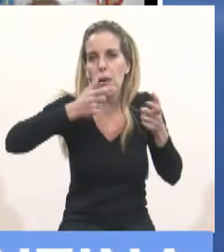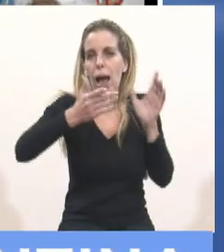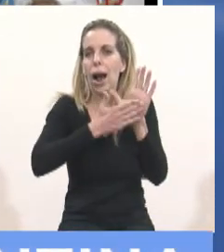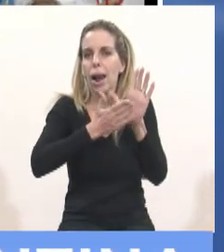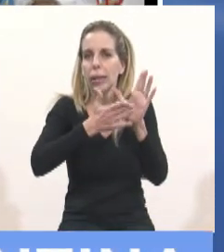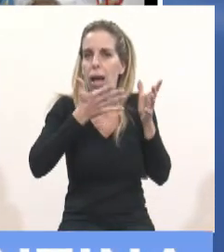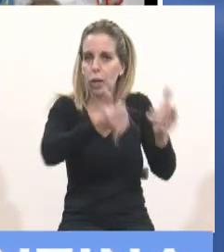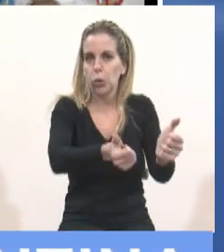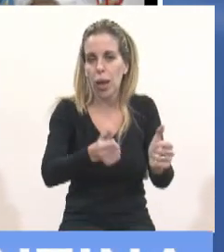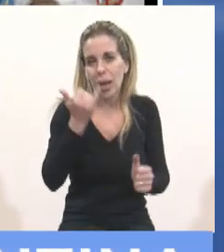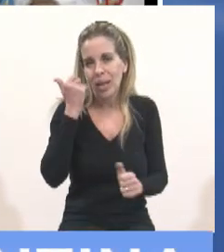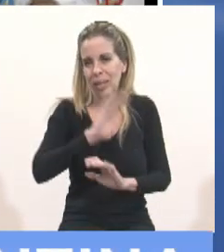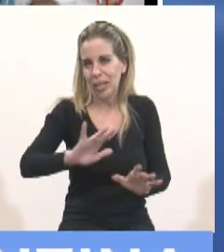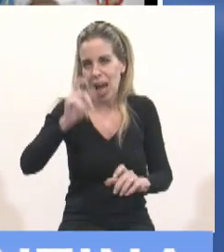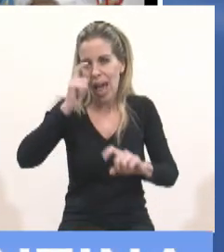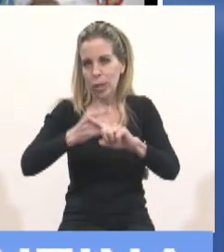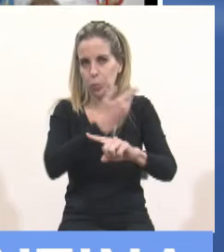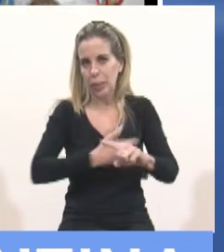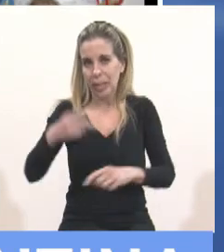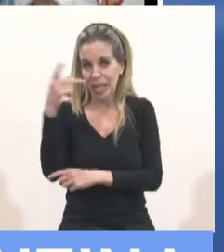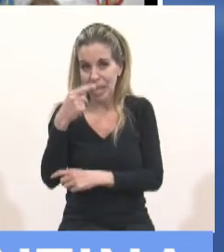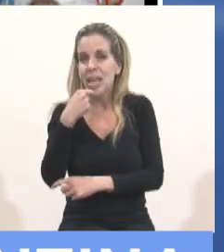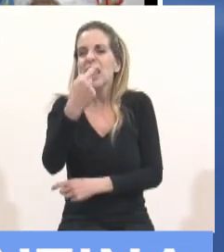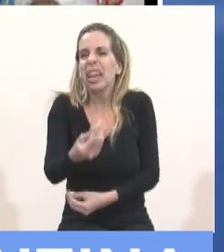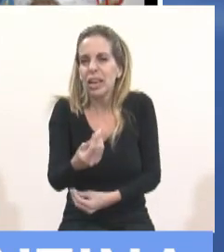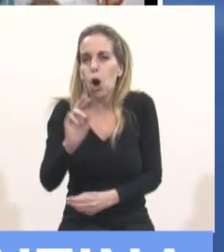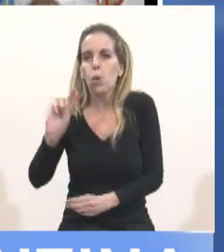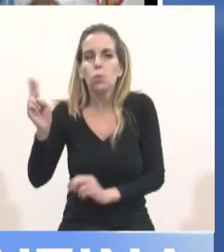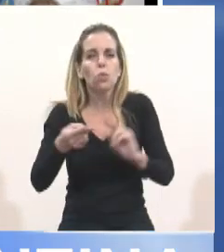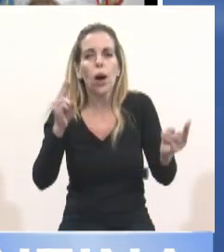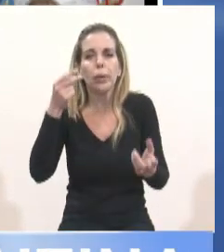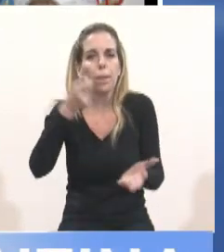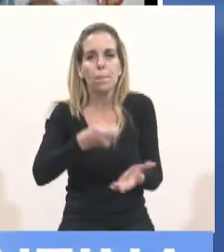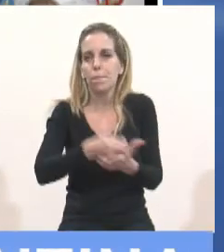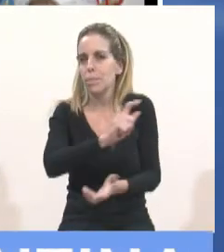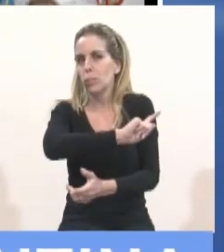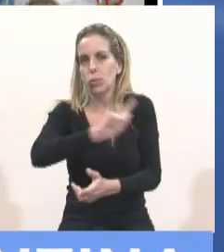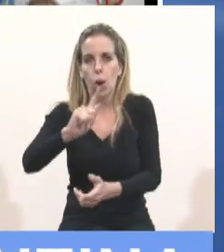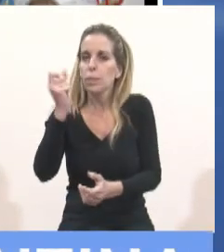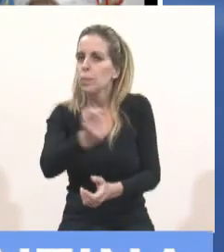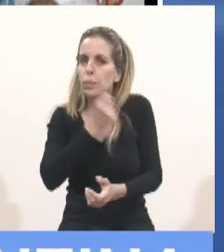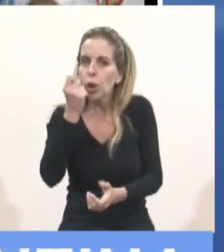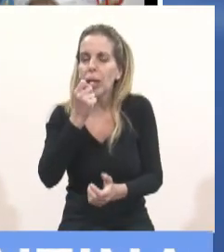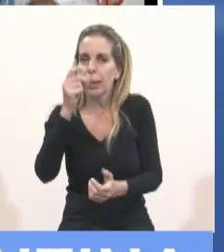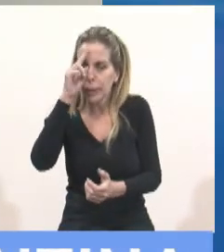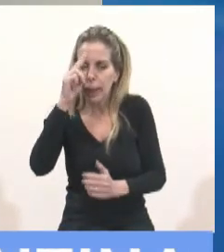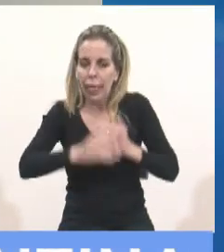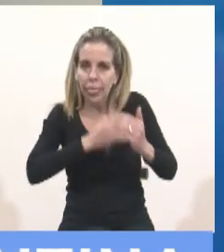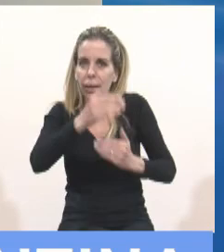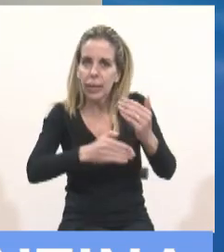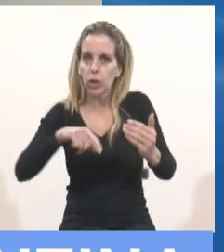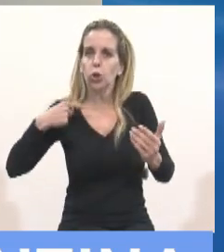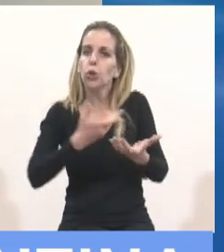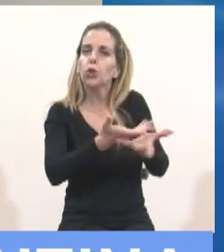Néstor Kirchner ya había dicho, los muertos no pagan. Es necesario crecer y tener desarrollo social para